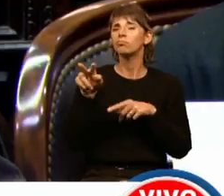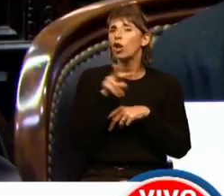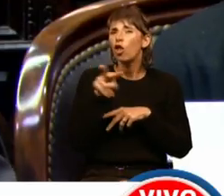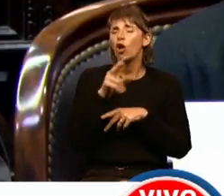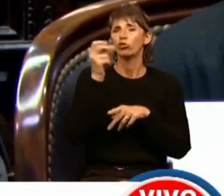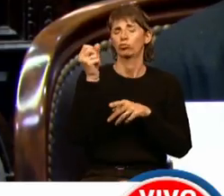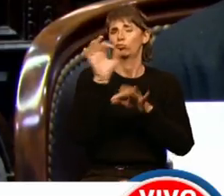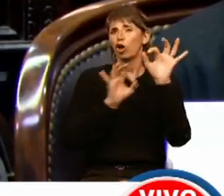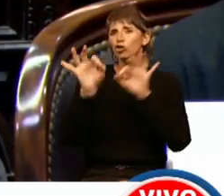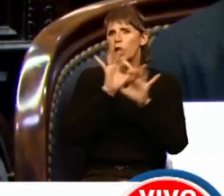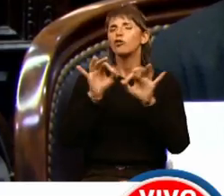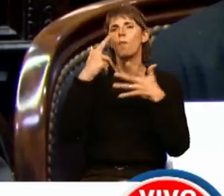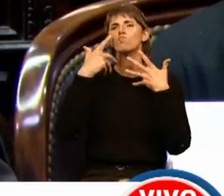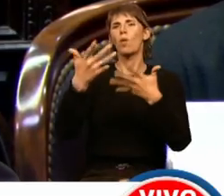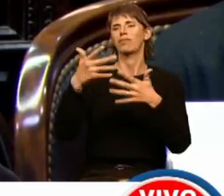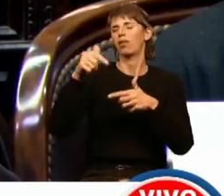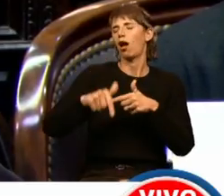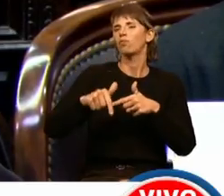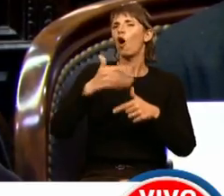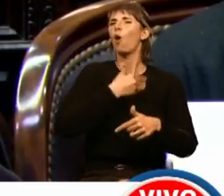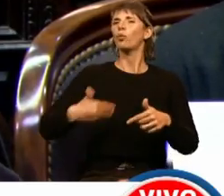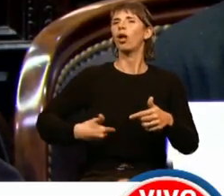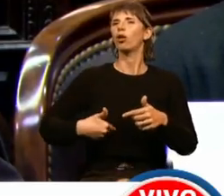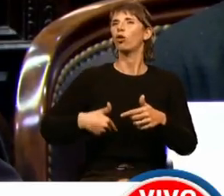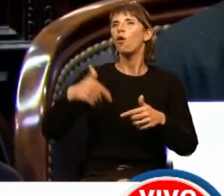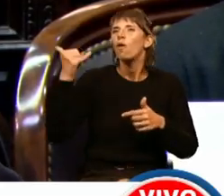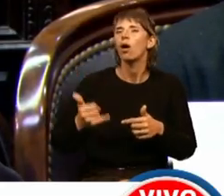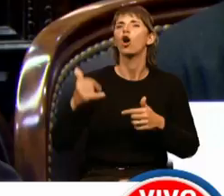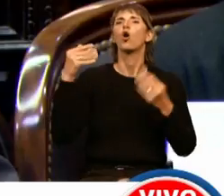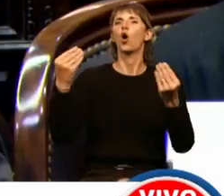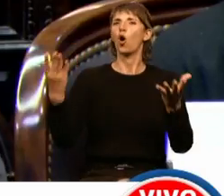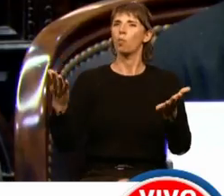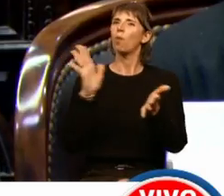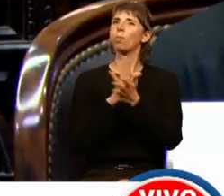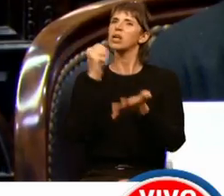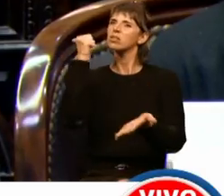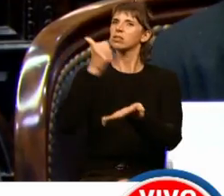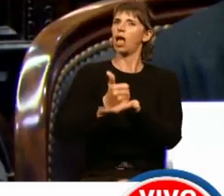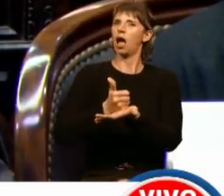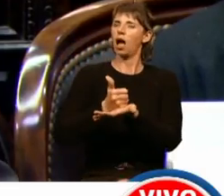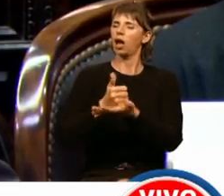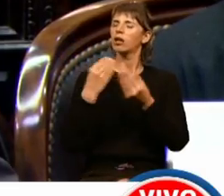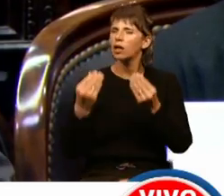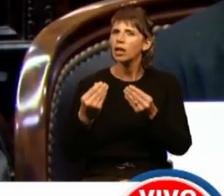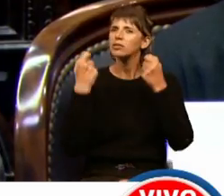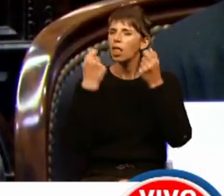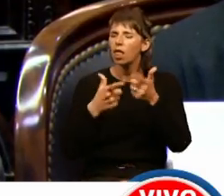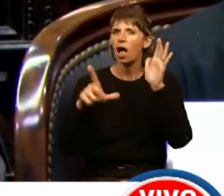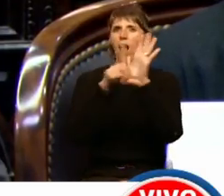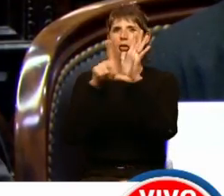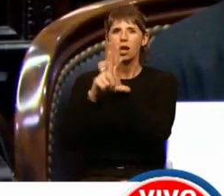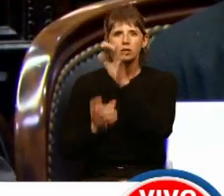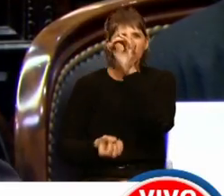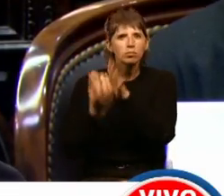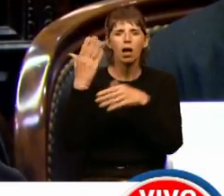del tipo de gobierno que estamos construyendo un gobierno presente un gobierno que legisla en